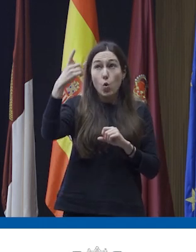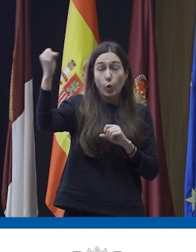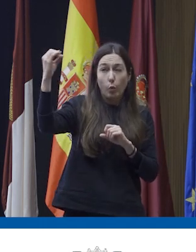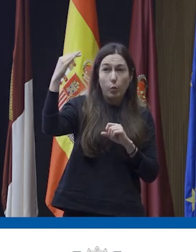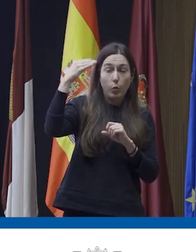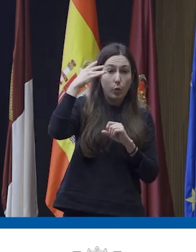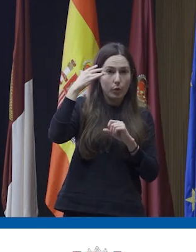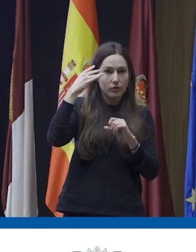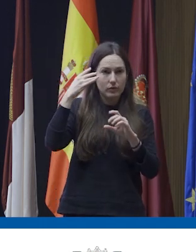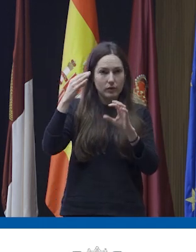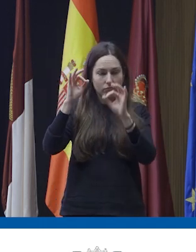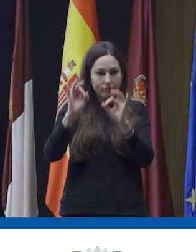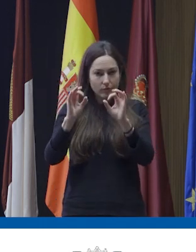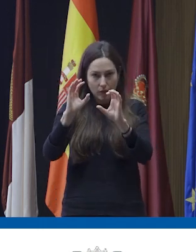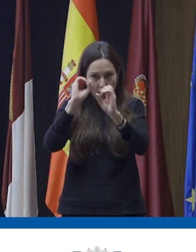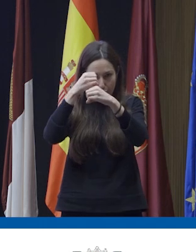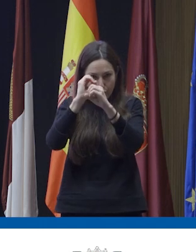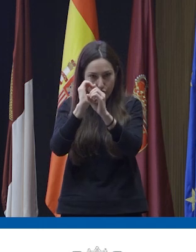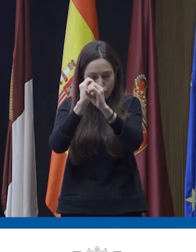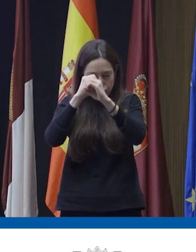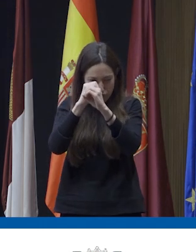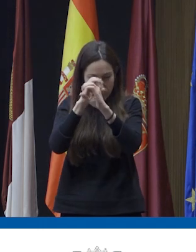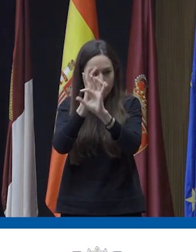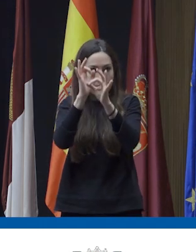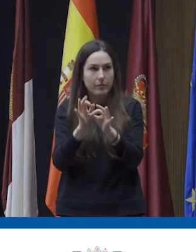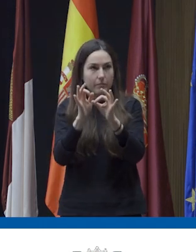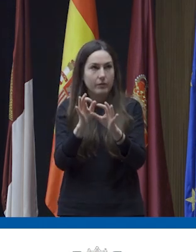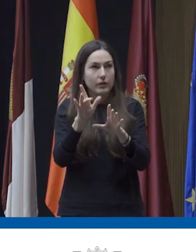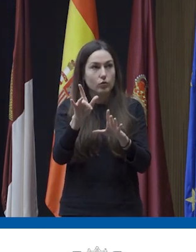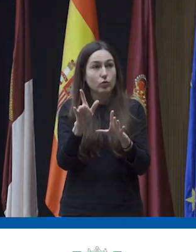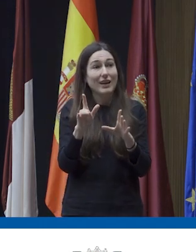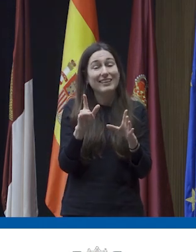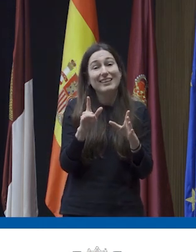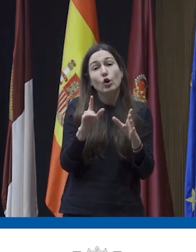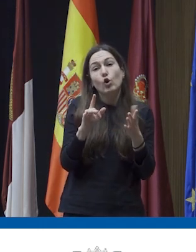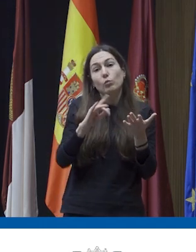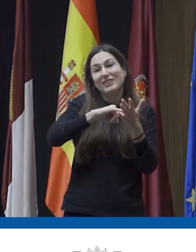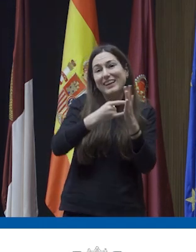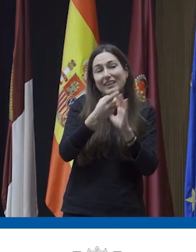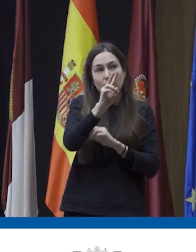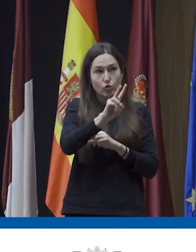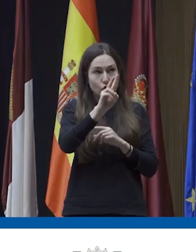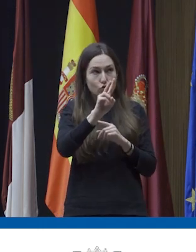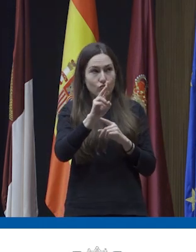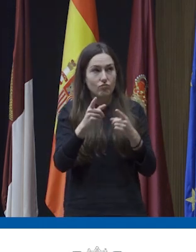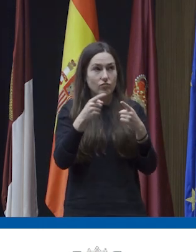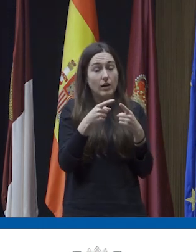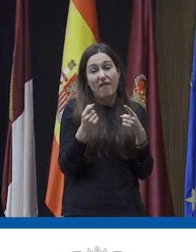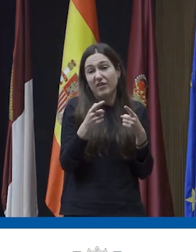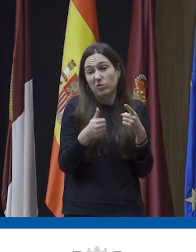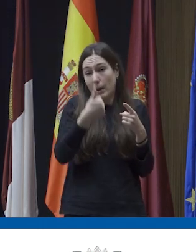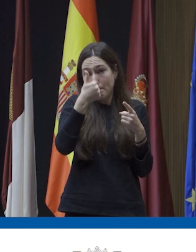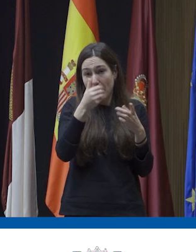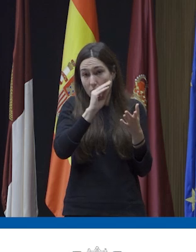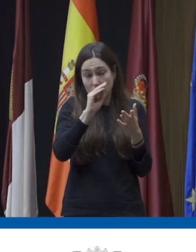sin dejar graduación, ¿vale? Entonces, para eso disponemos de dos tipos de técnicas. La más frecuentemente utilizada pues es lo que se